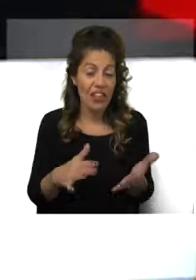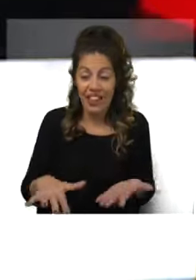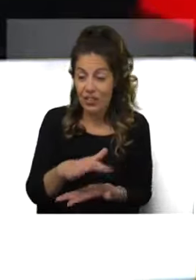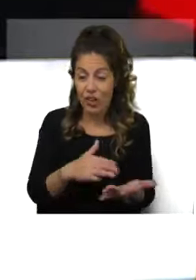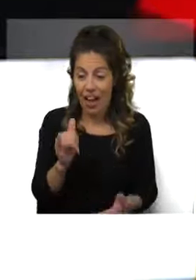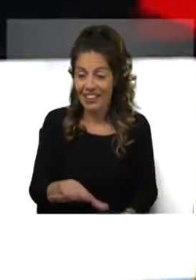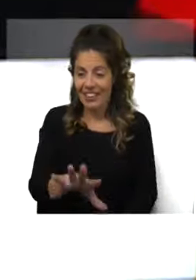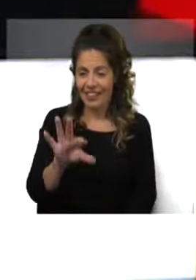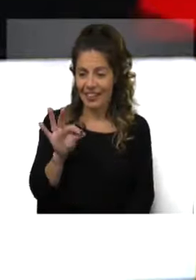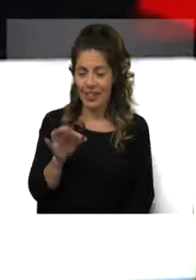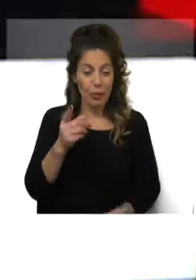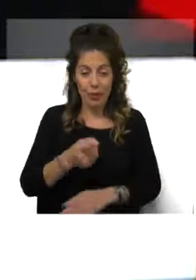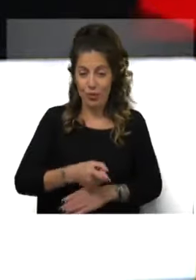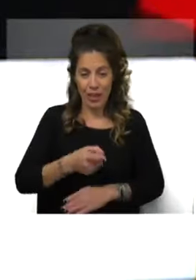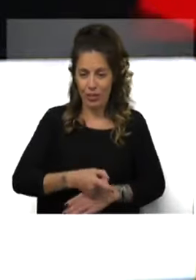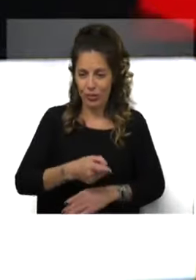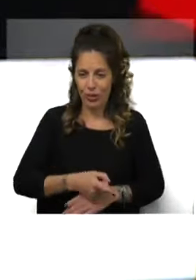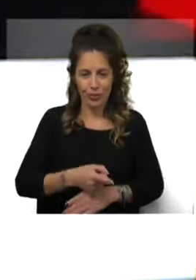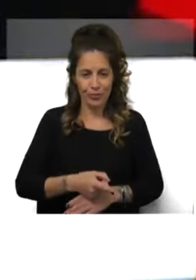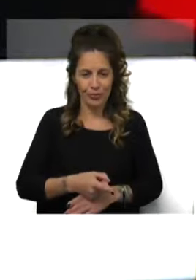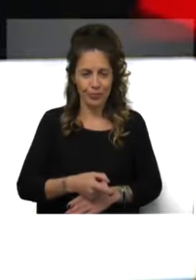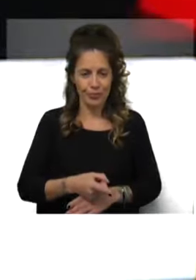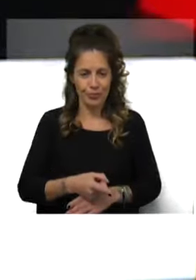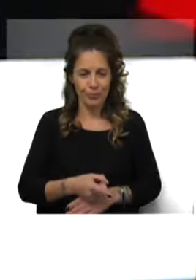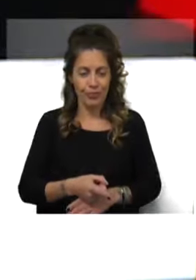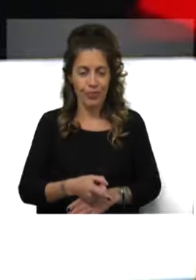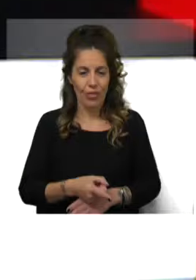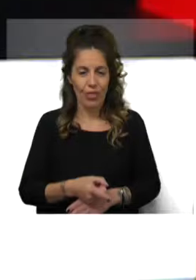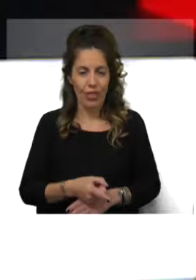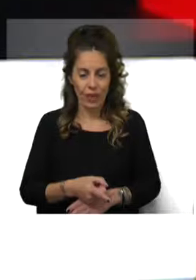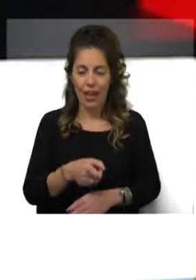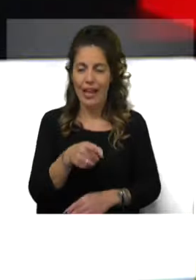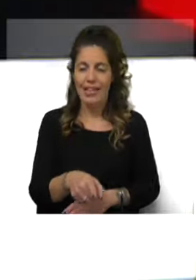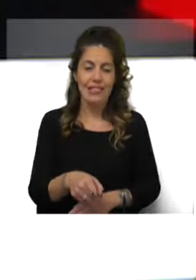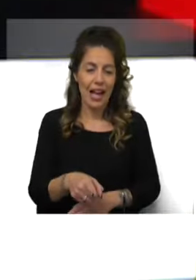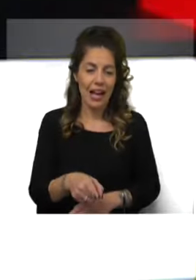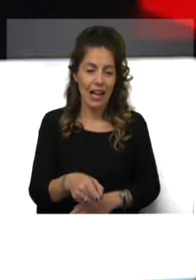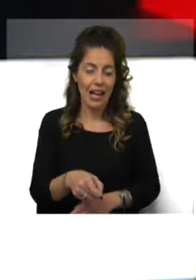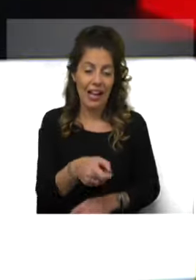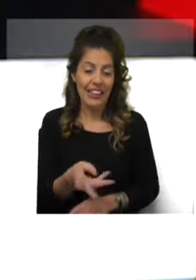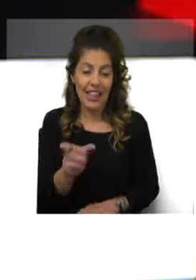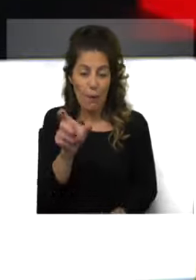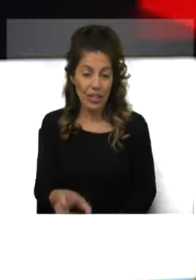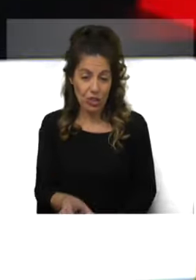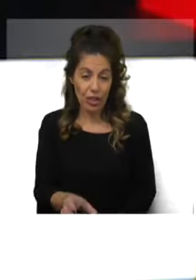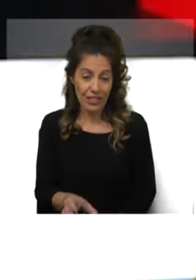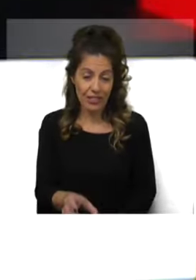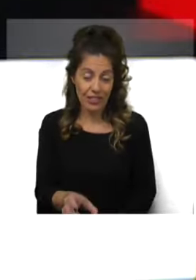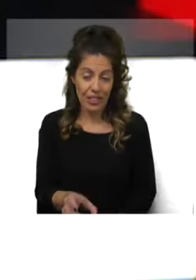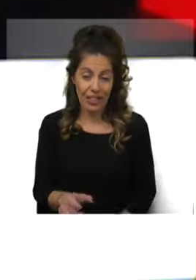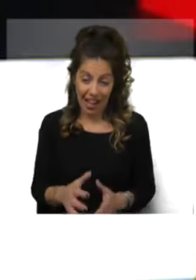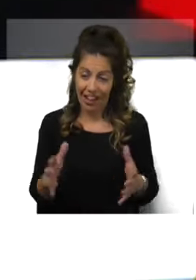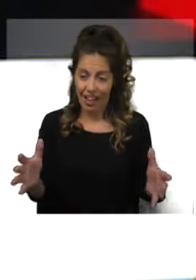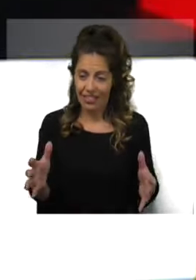elegir porque es obligatorio eh Y bueno Esa esa porción que lamentablemente no es chica en esta